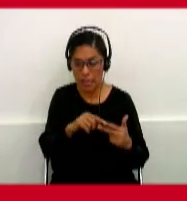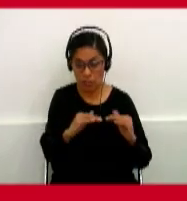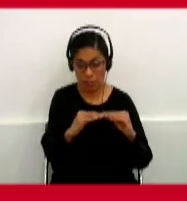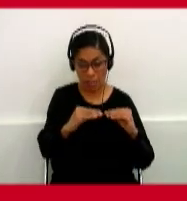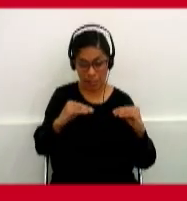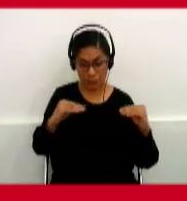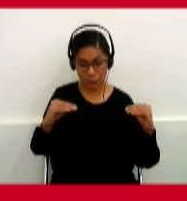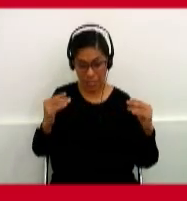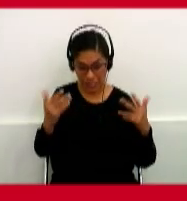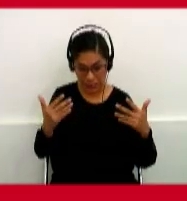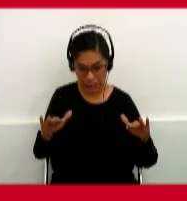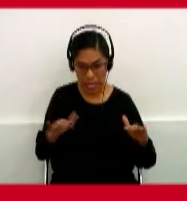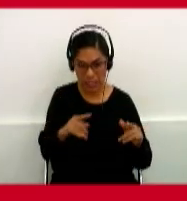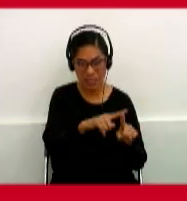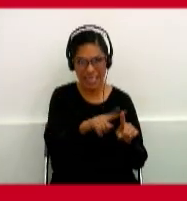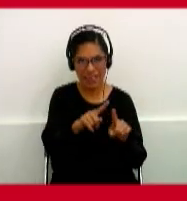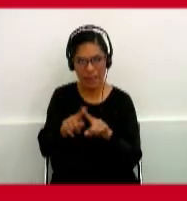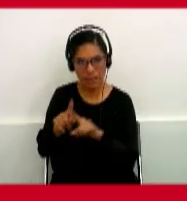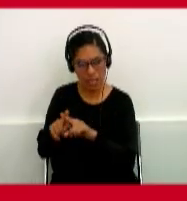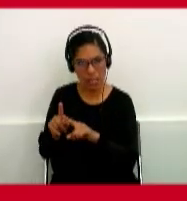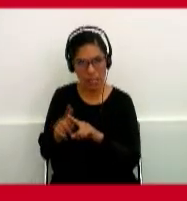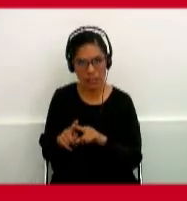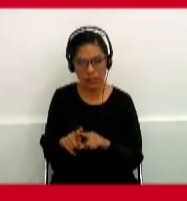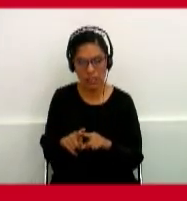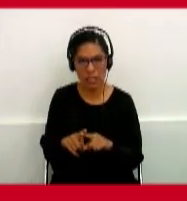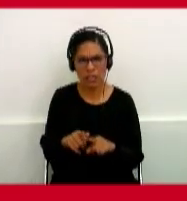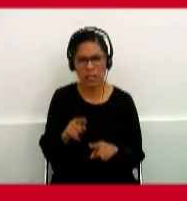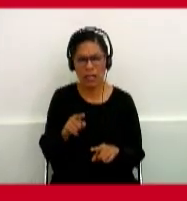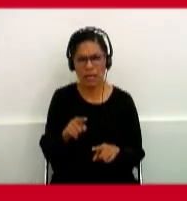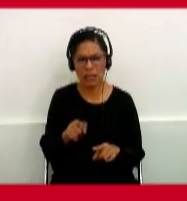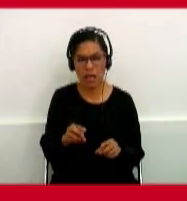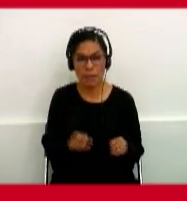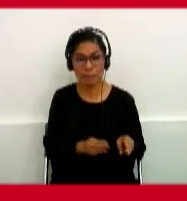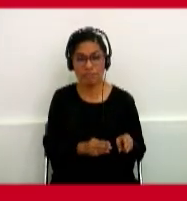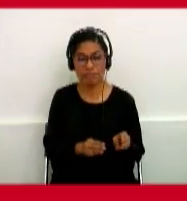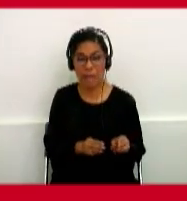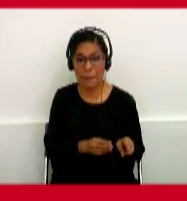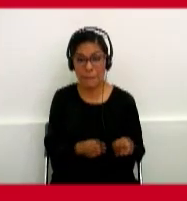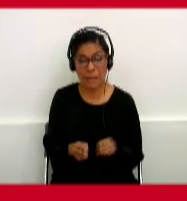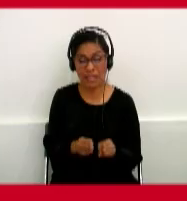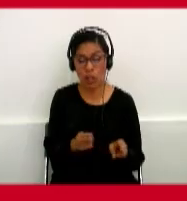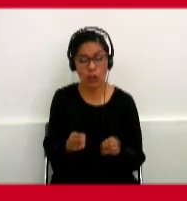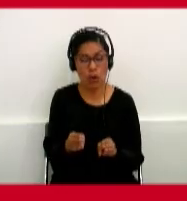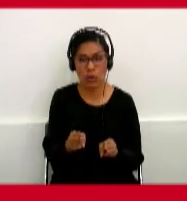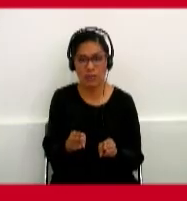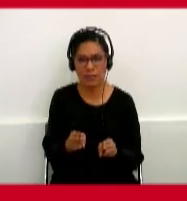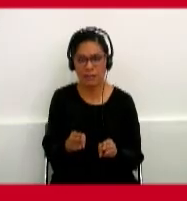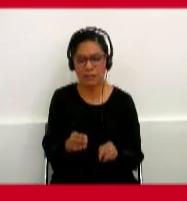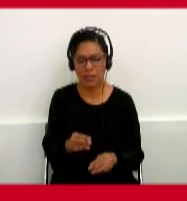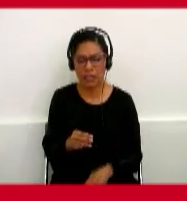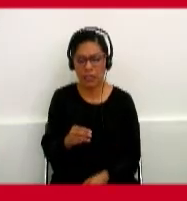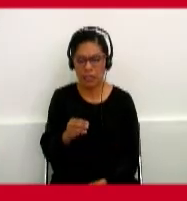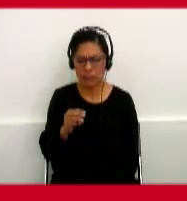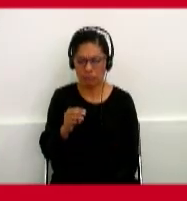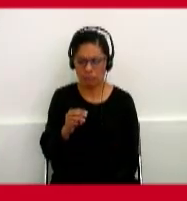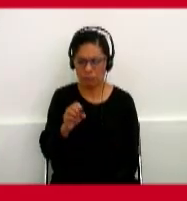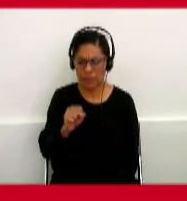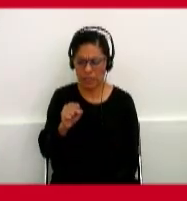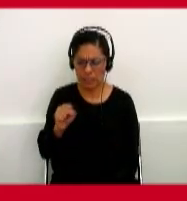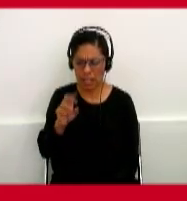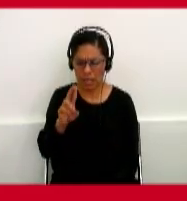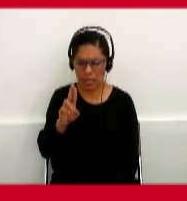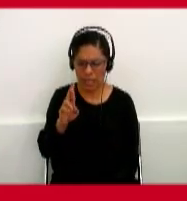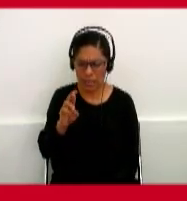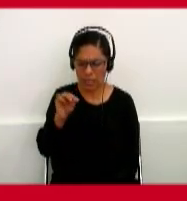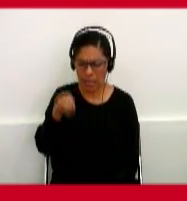ecuaciones diferenciales que en el método del SSRM se resuelven a cabalidad.